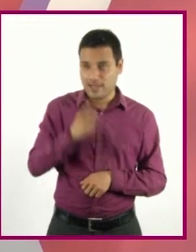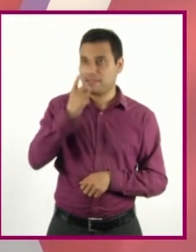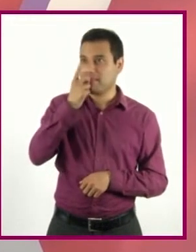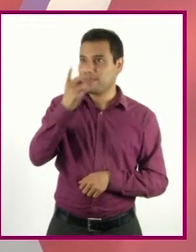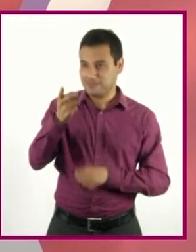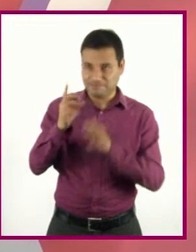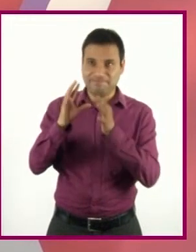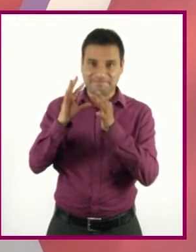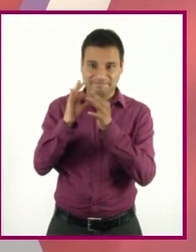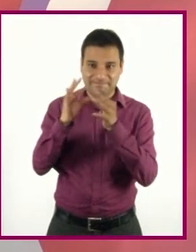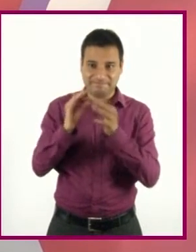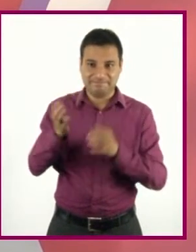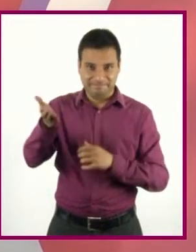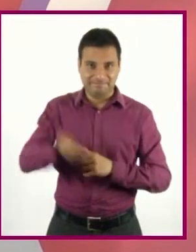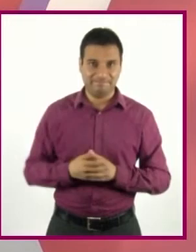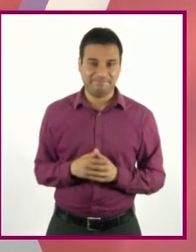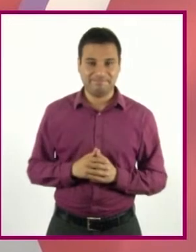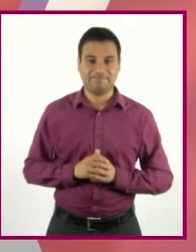fragmento de entrevista.